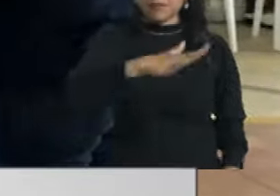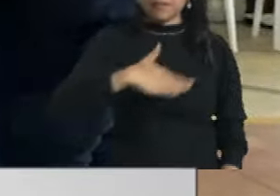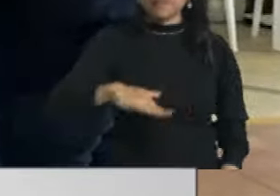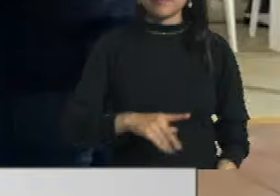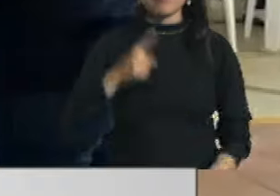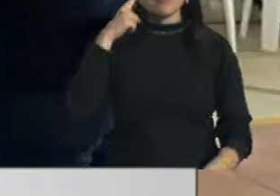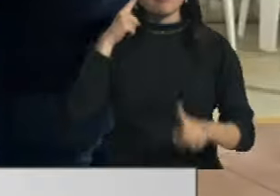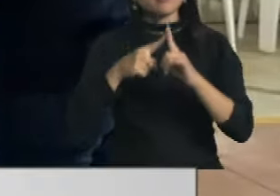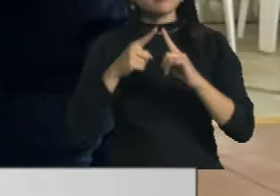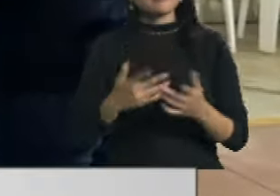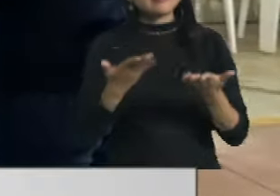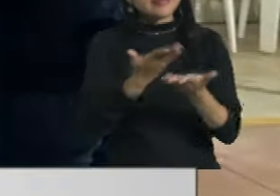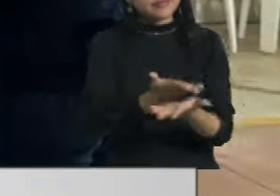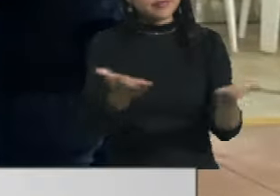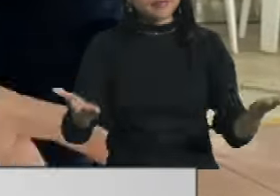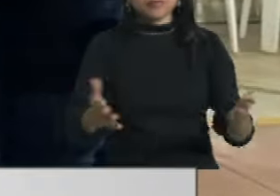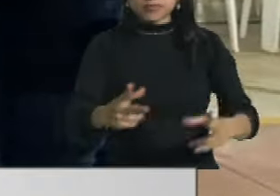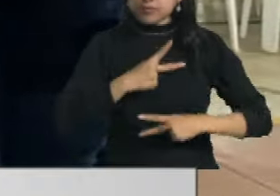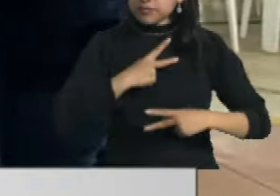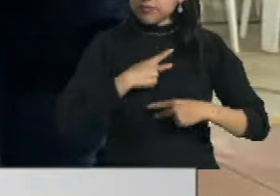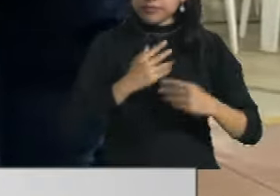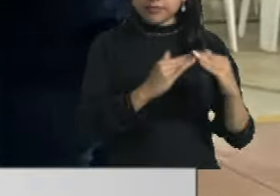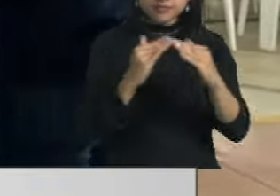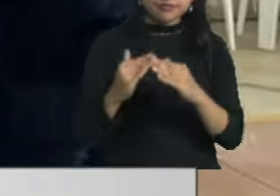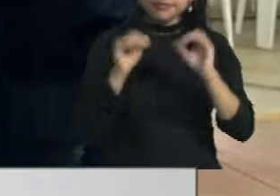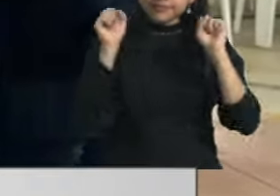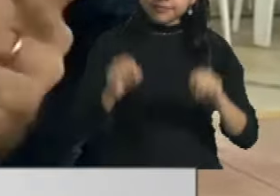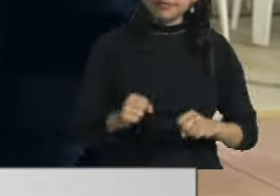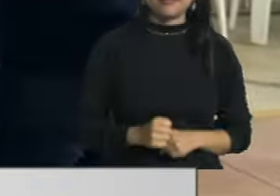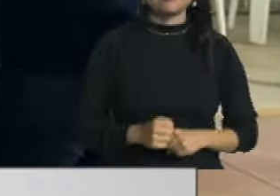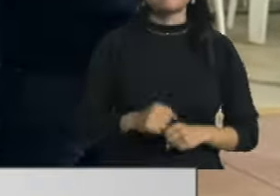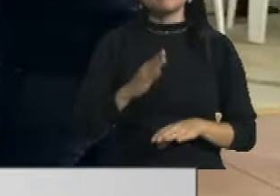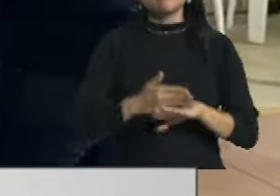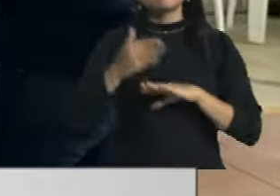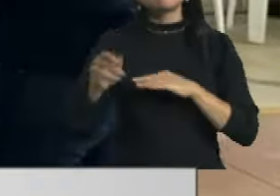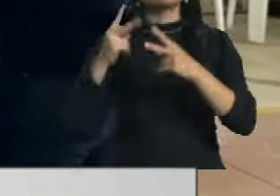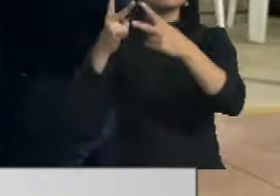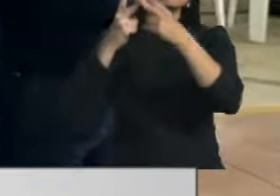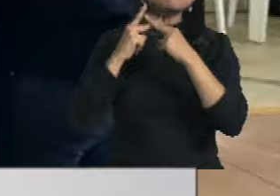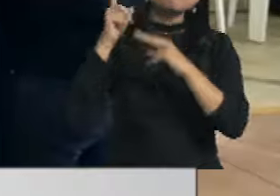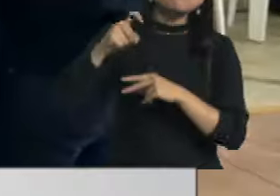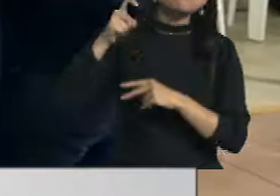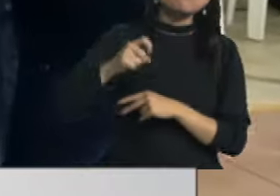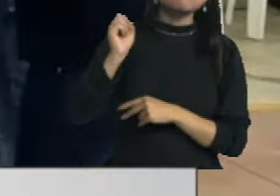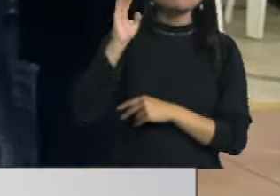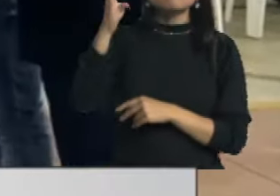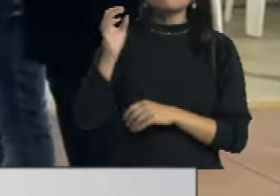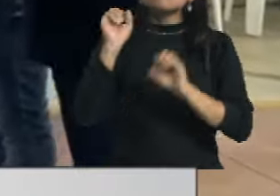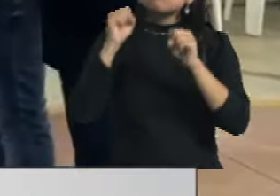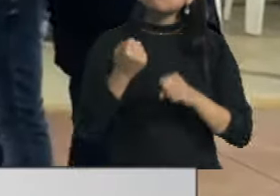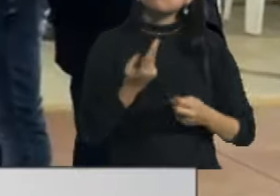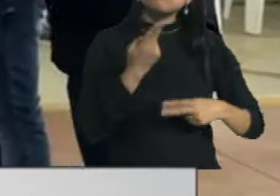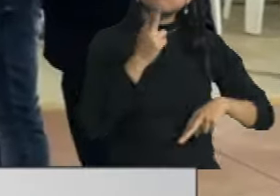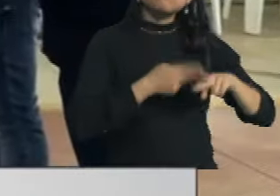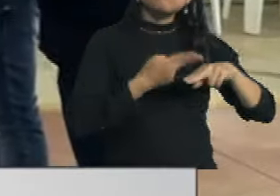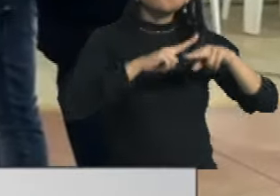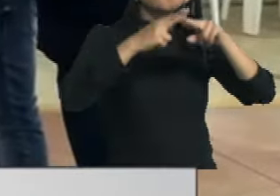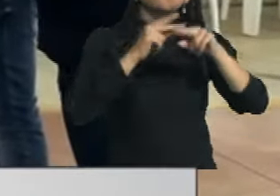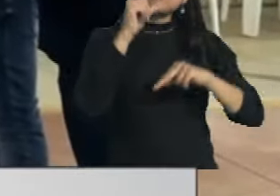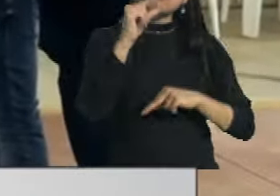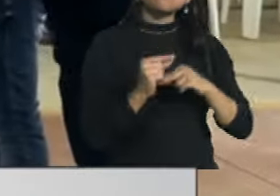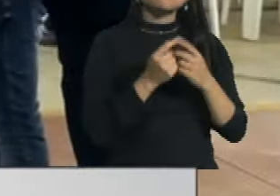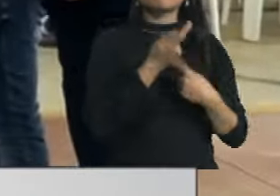la titulación de sus predios, que puedan ir al banco, puedan sacar créditos a bajos intereses y montar sus propios negocios, invertir en lo que más